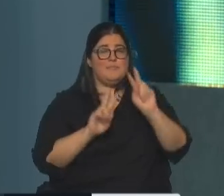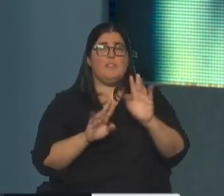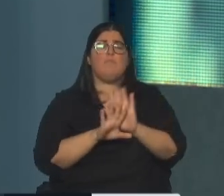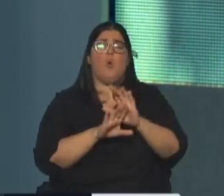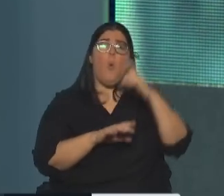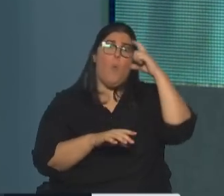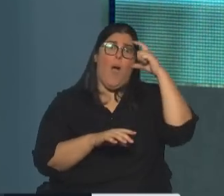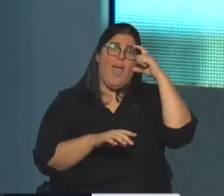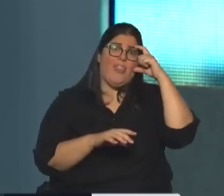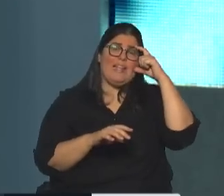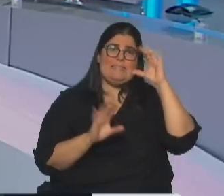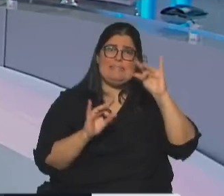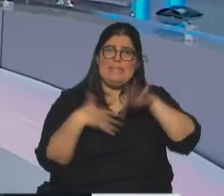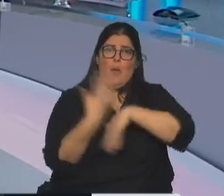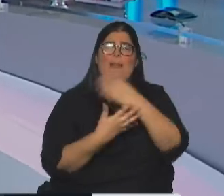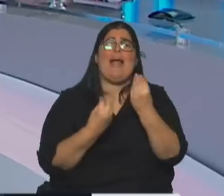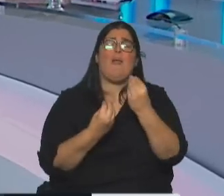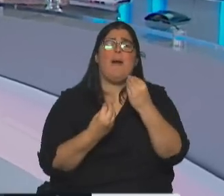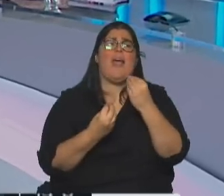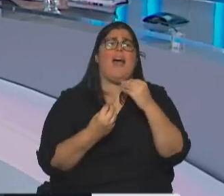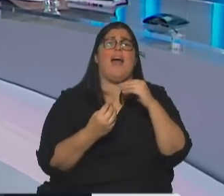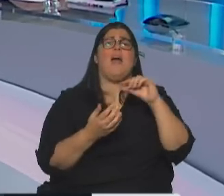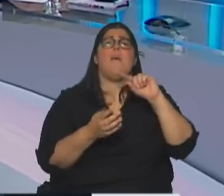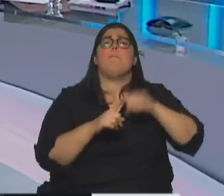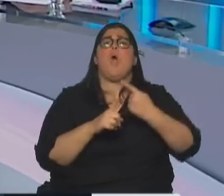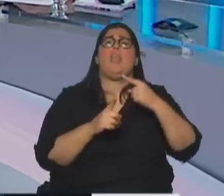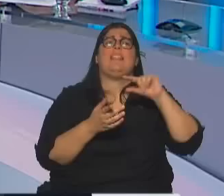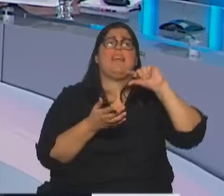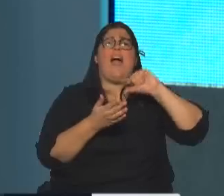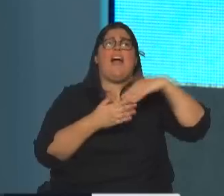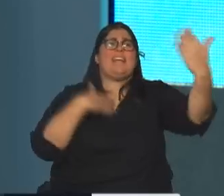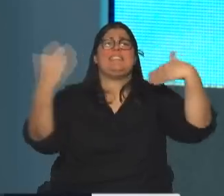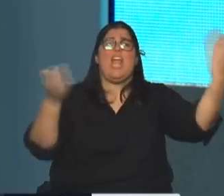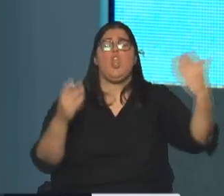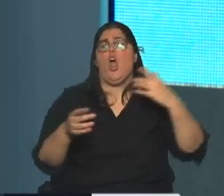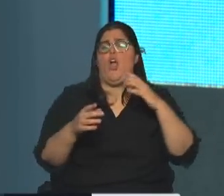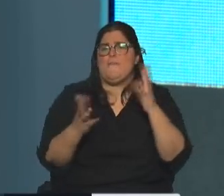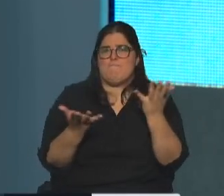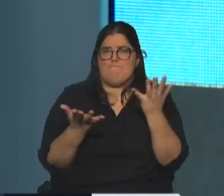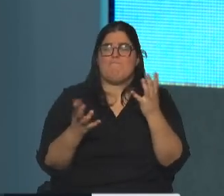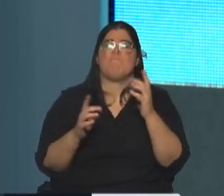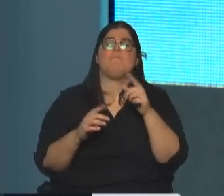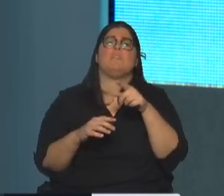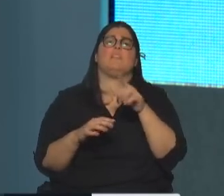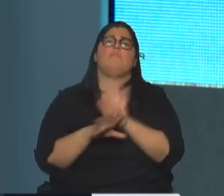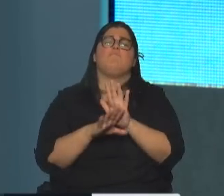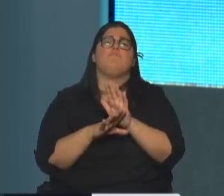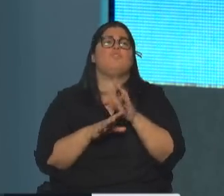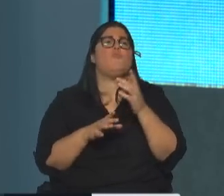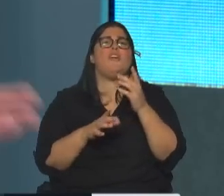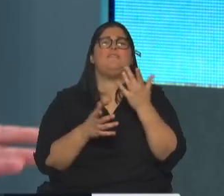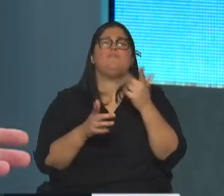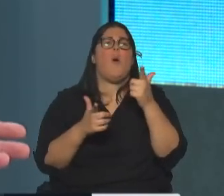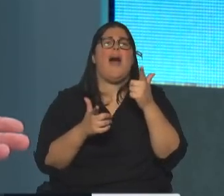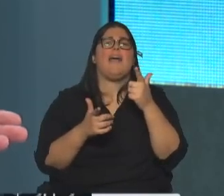Biden para terminar de ordenar su política exterior. Sí. Digamos, esto inclusive analistas estadounidenses lo cuestionan de esta manera. Está quedándose a medio camino. Por un